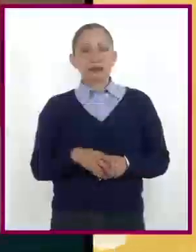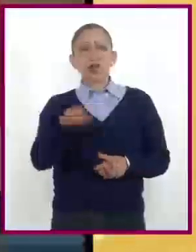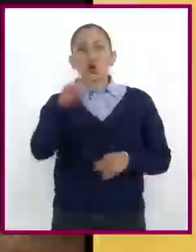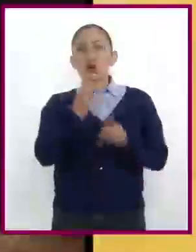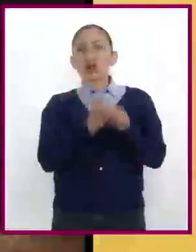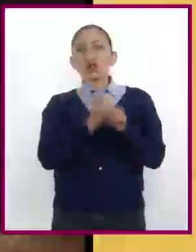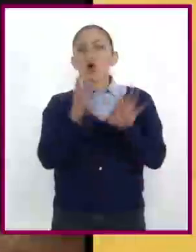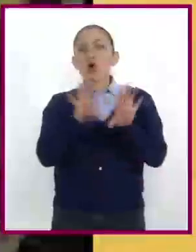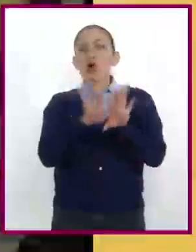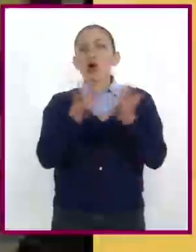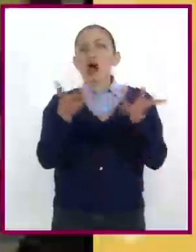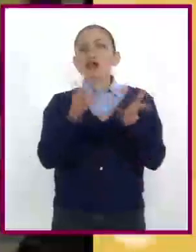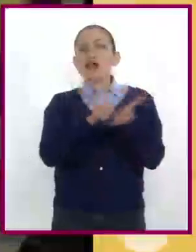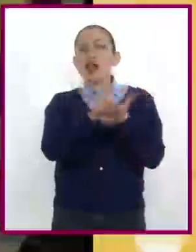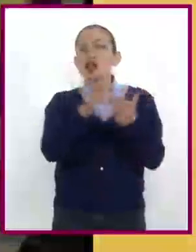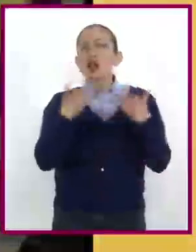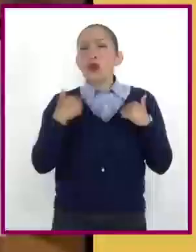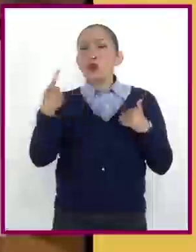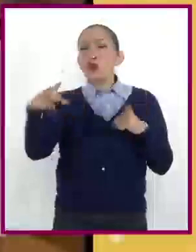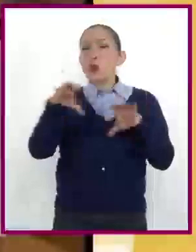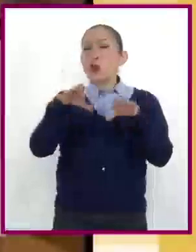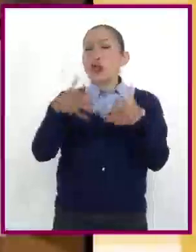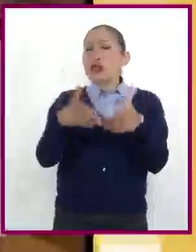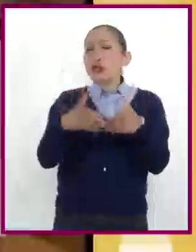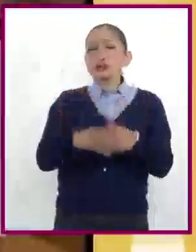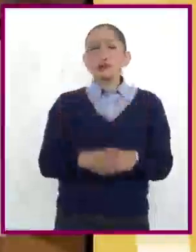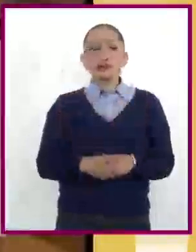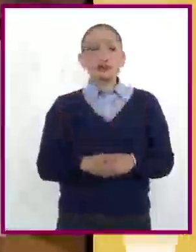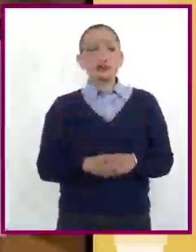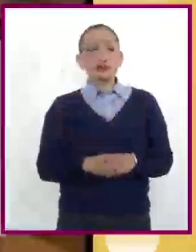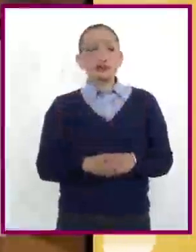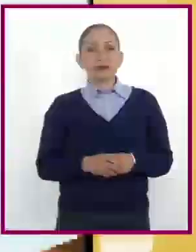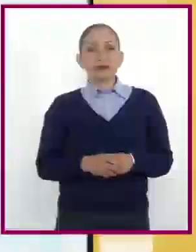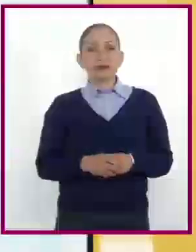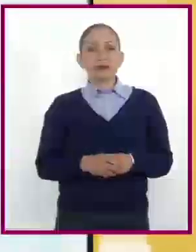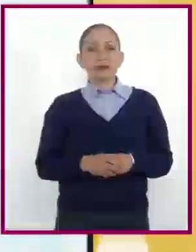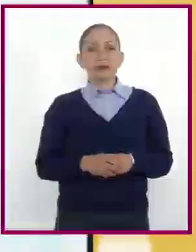Averigua cómo se ejercen los derechos humanos en tu comunidad.